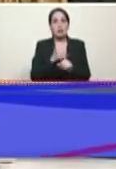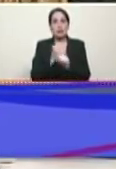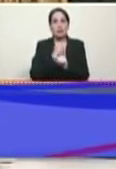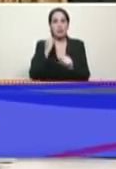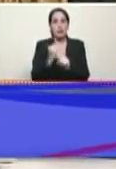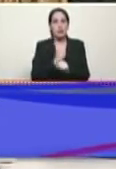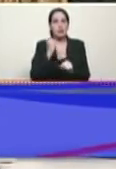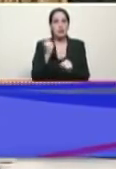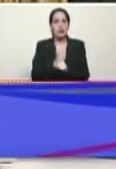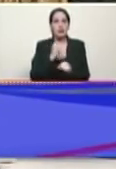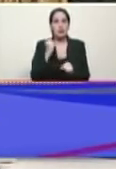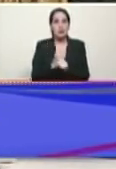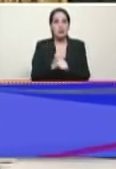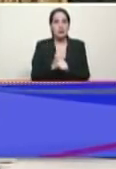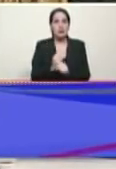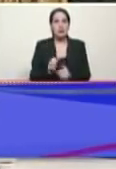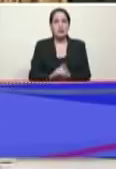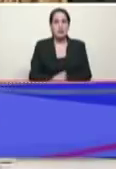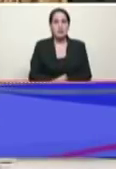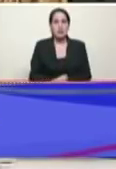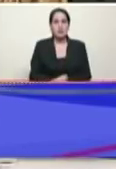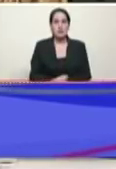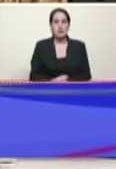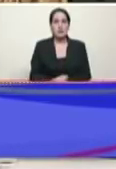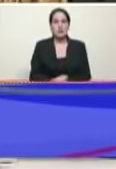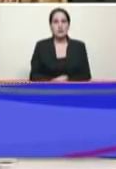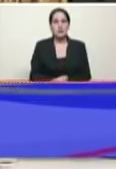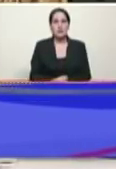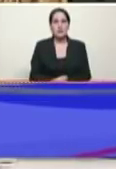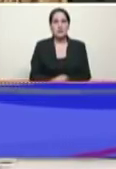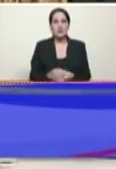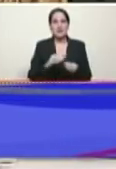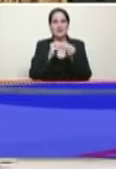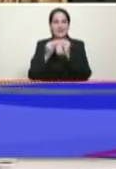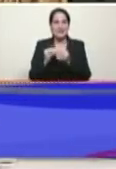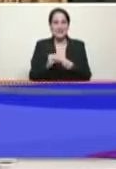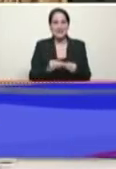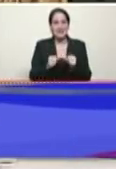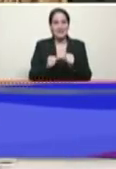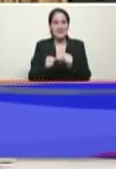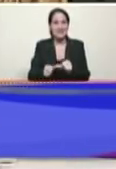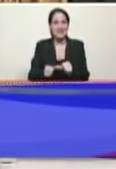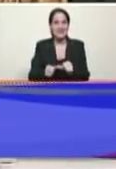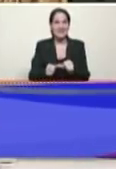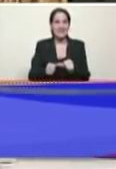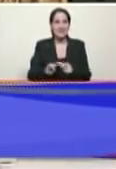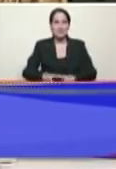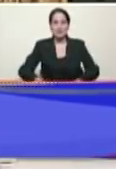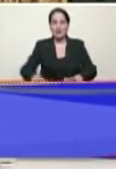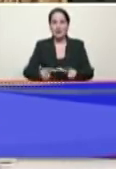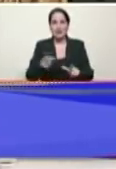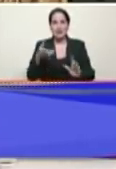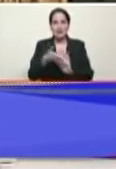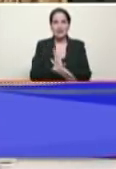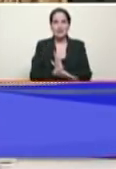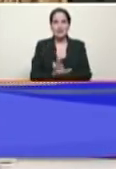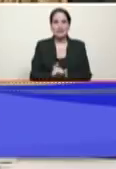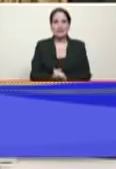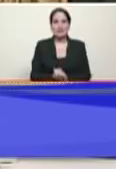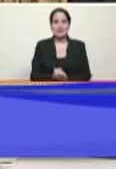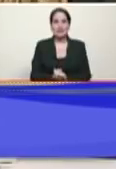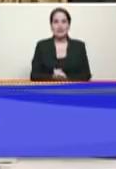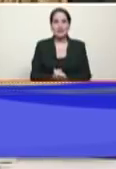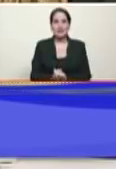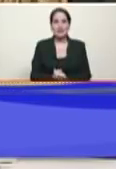trabajar, perseverar, perseverar, resolver, solucionar los problemas de manera